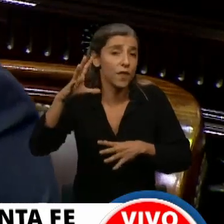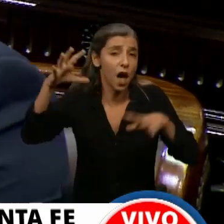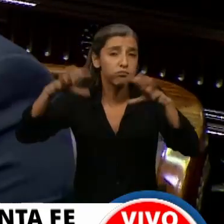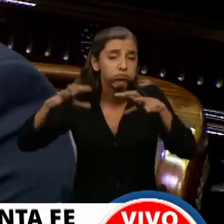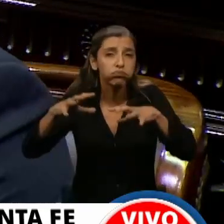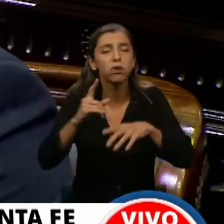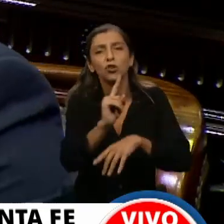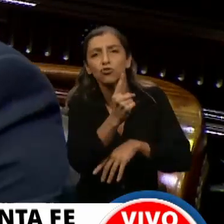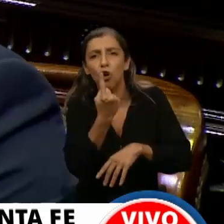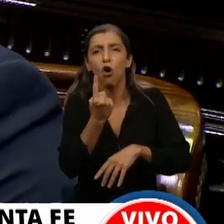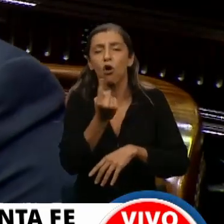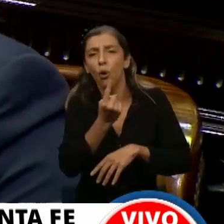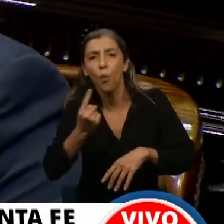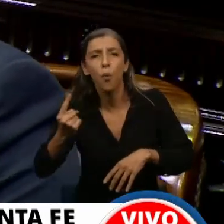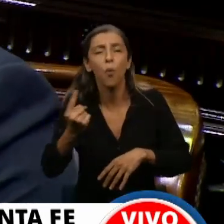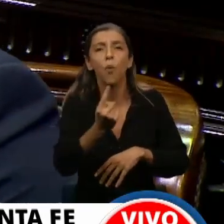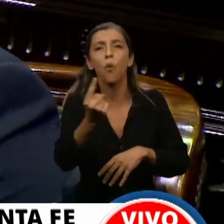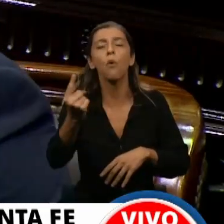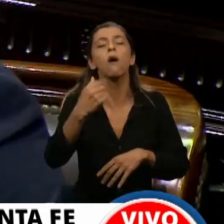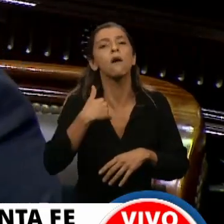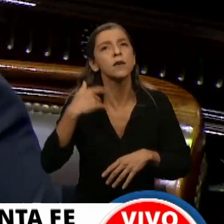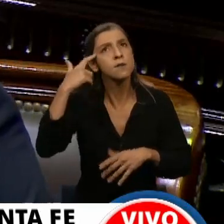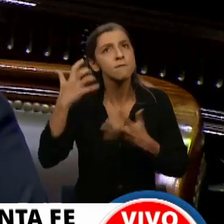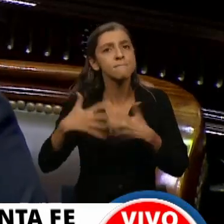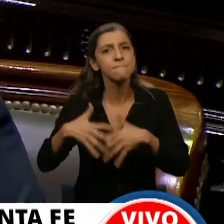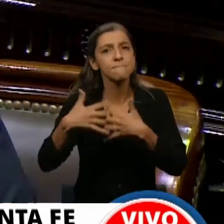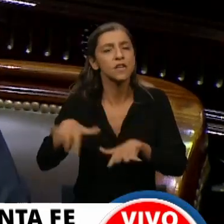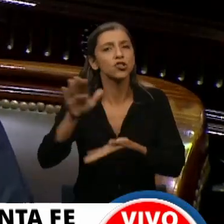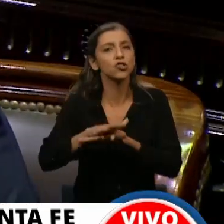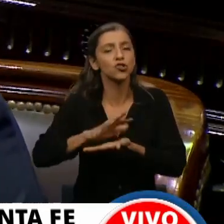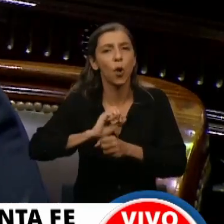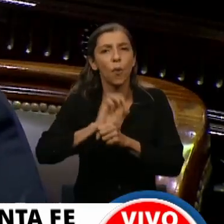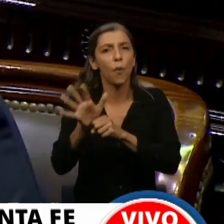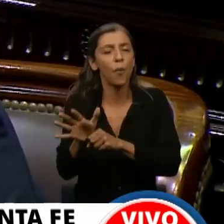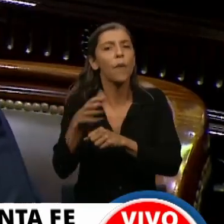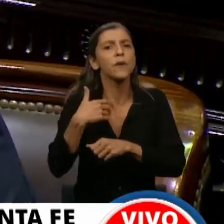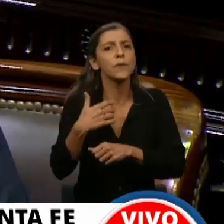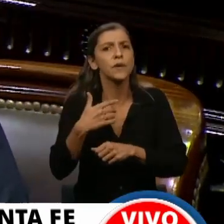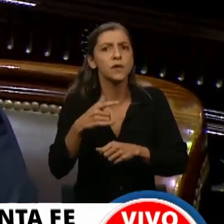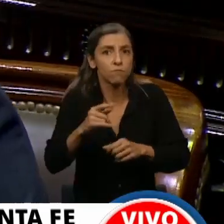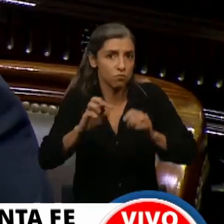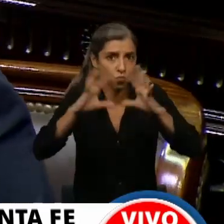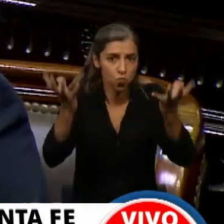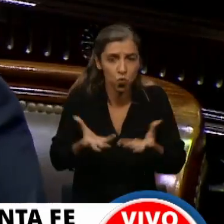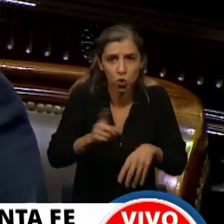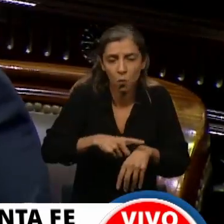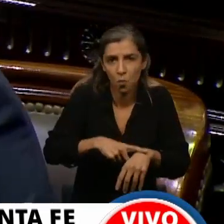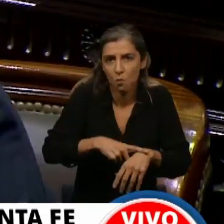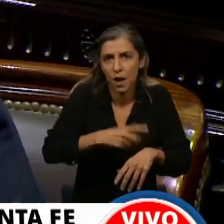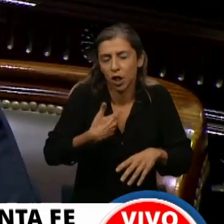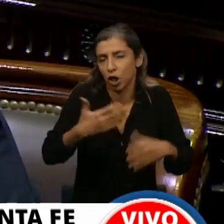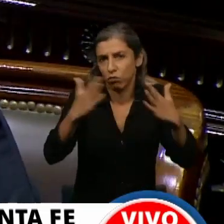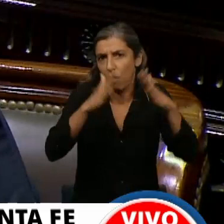dando su primera reflexión frente al coronavirus y con gran parte del planeta en cuarentena